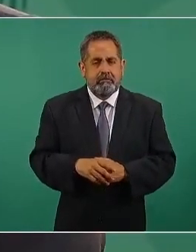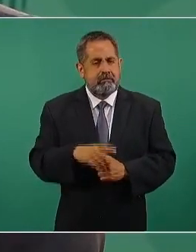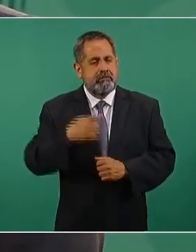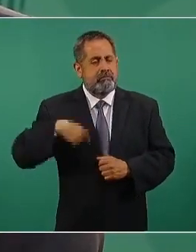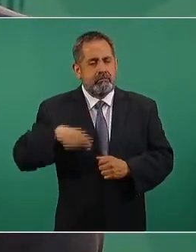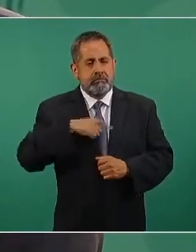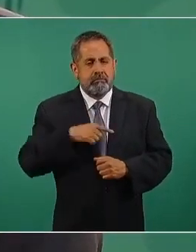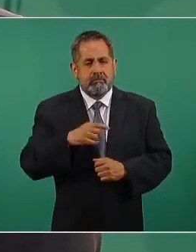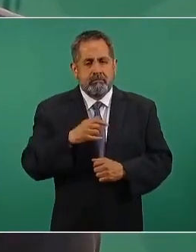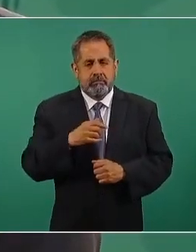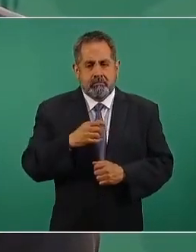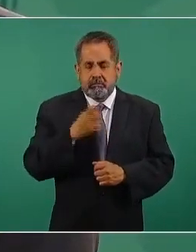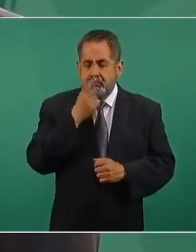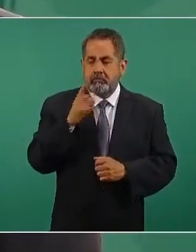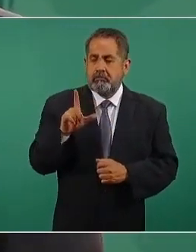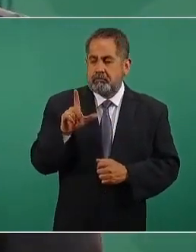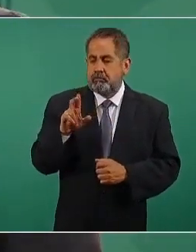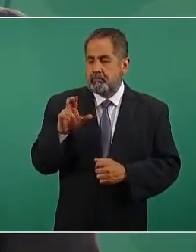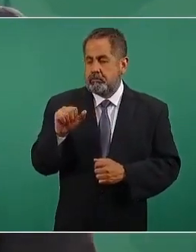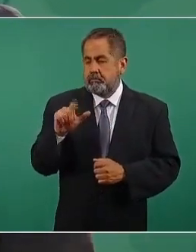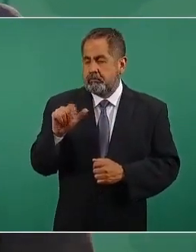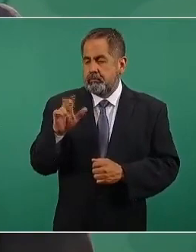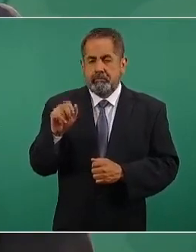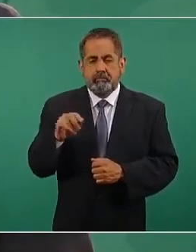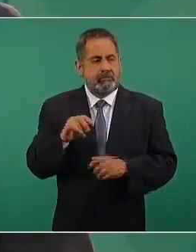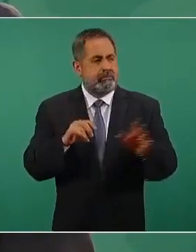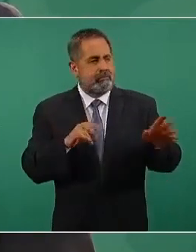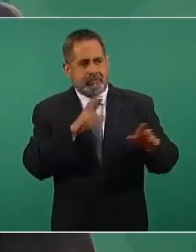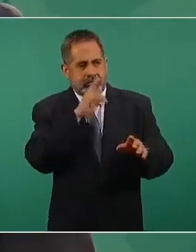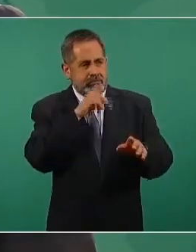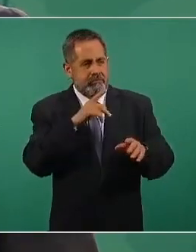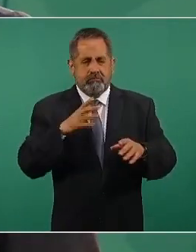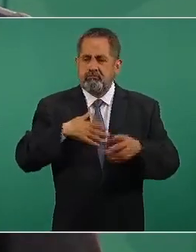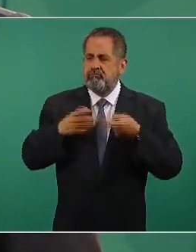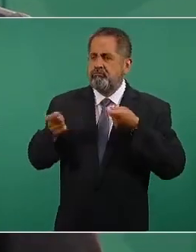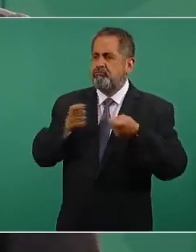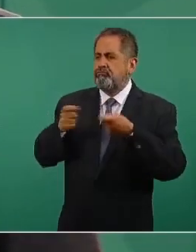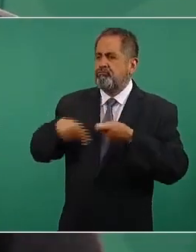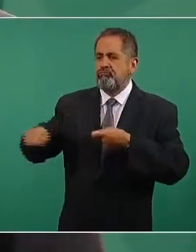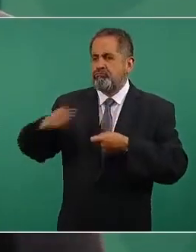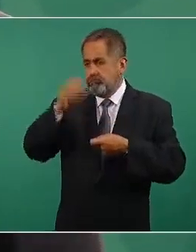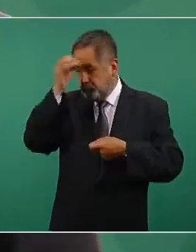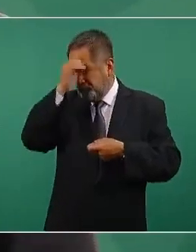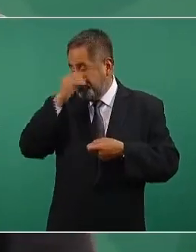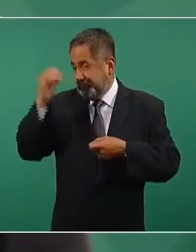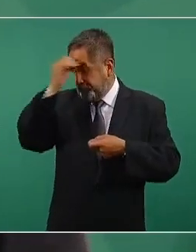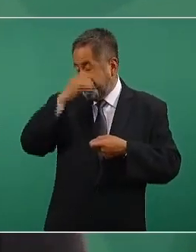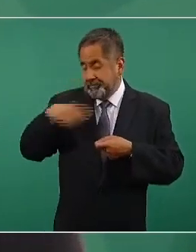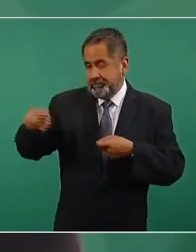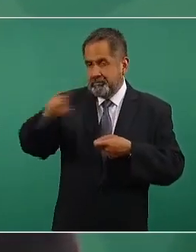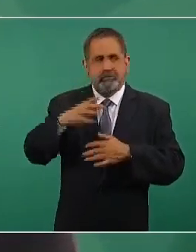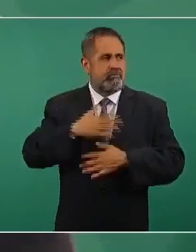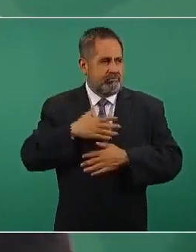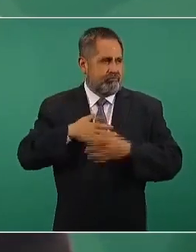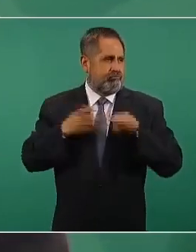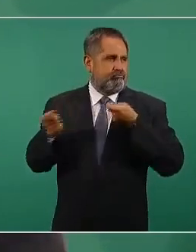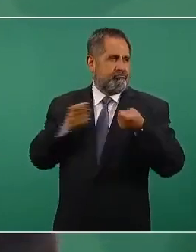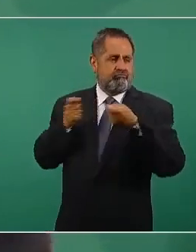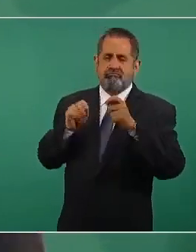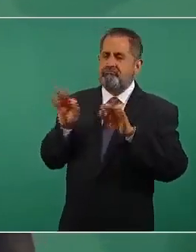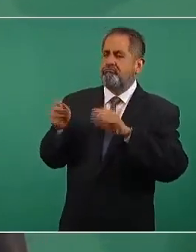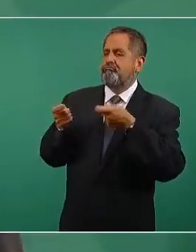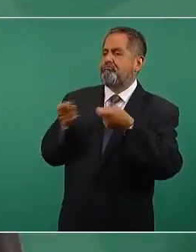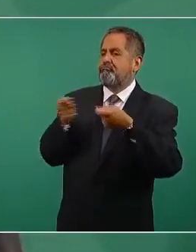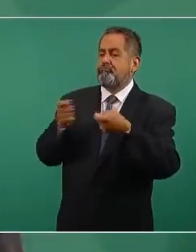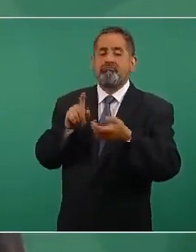Nosotros, le decía Lucas Alamán, tenemos el control de la opinión general, de lo que ahora se llama opinión pública, porque somos